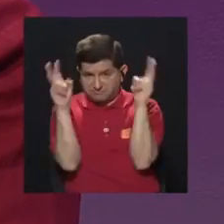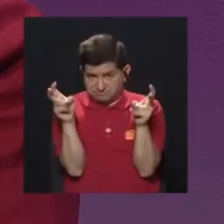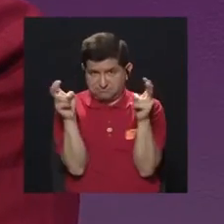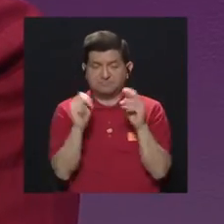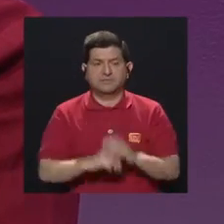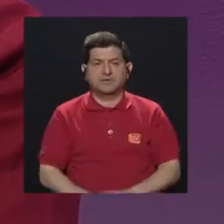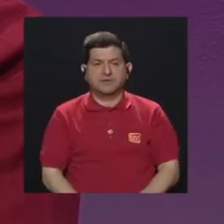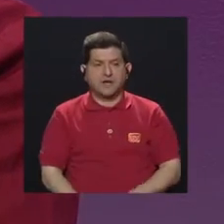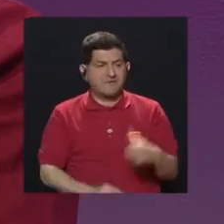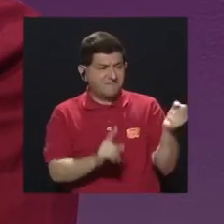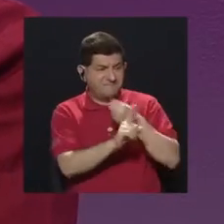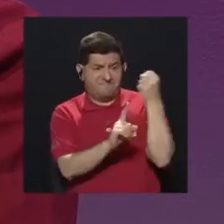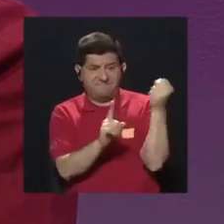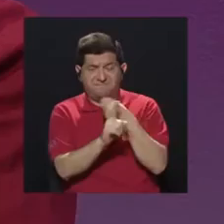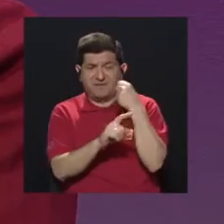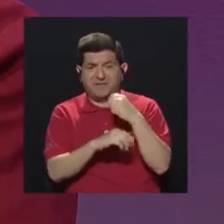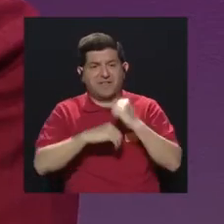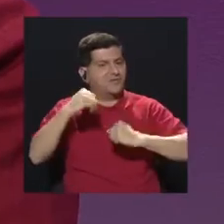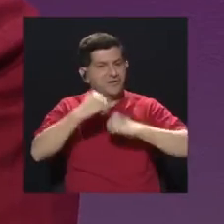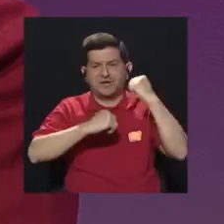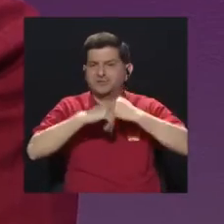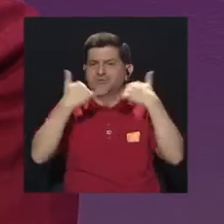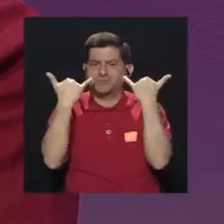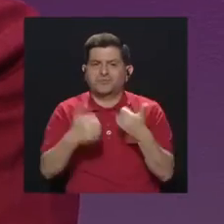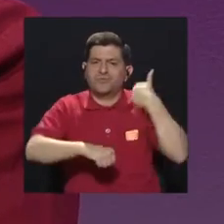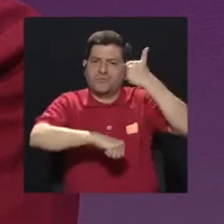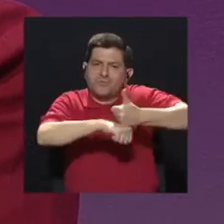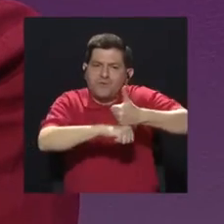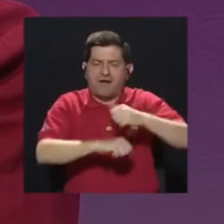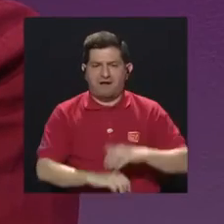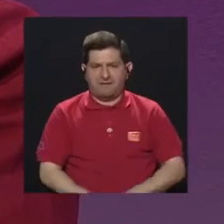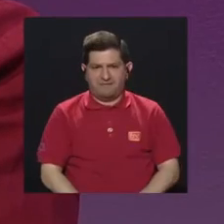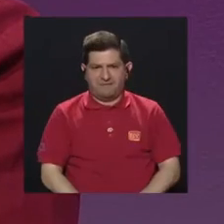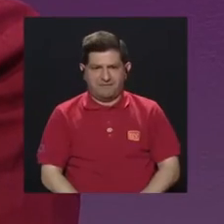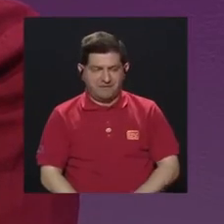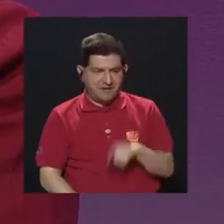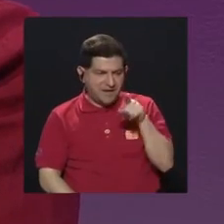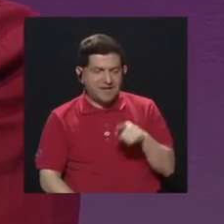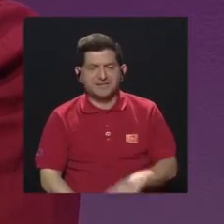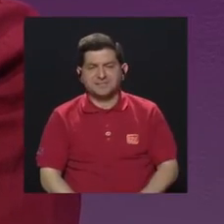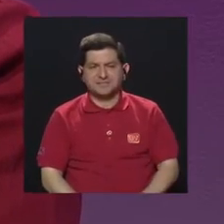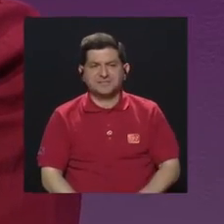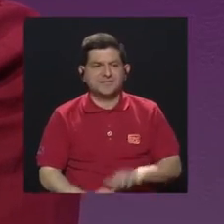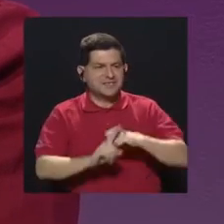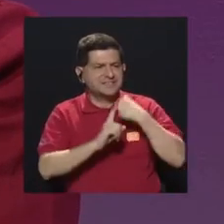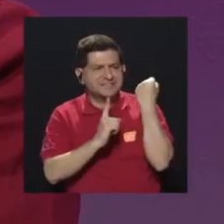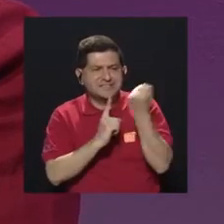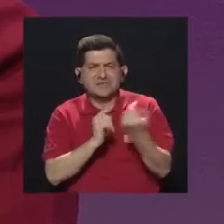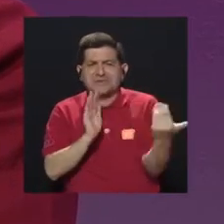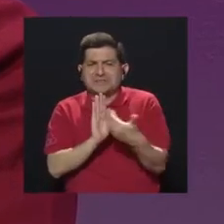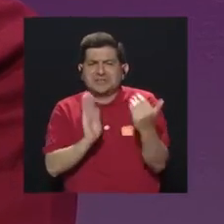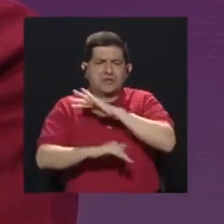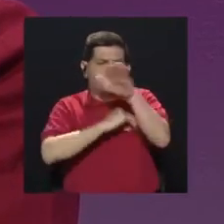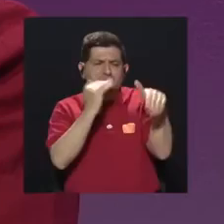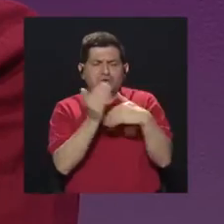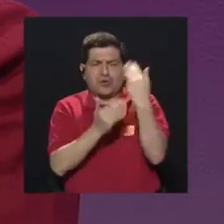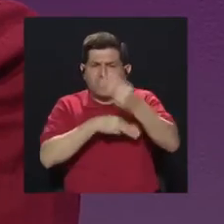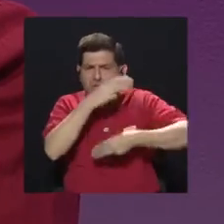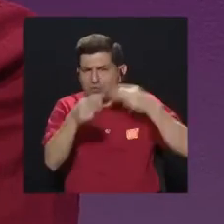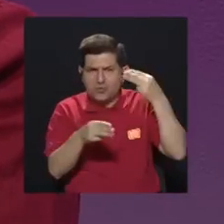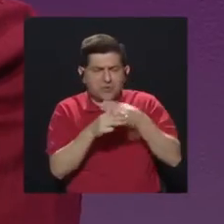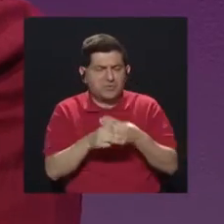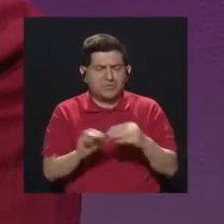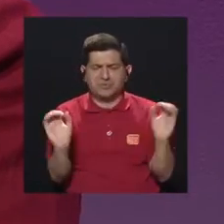pues es que la violencia es estructural la violencia es algo que está padeciendo pareciera todo el mundo sin